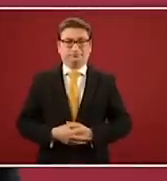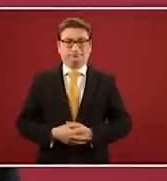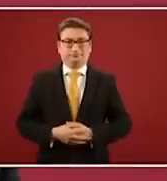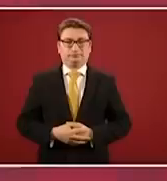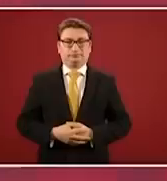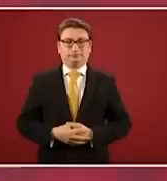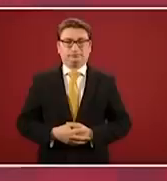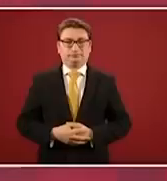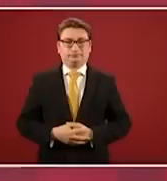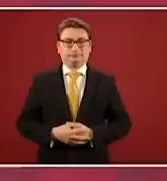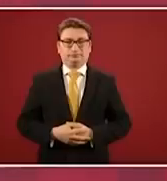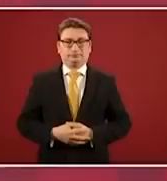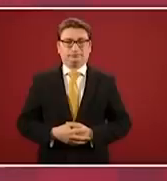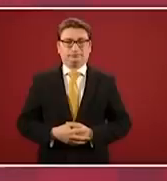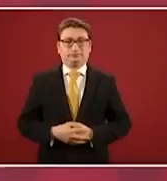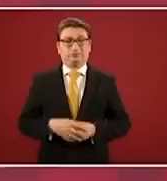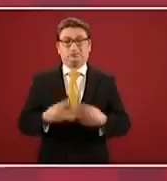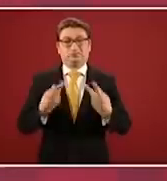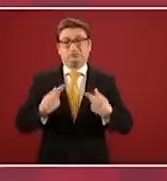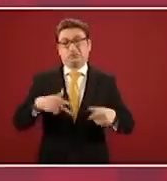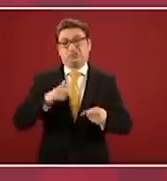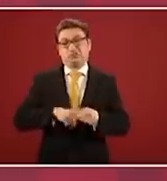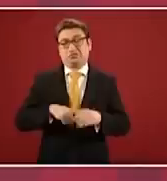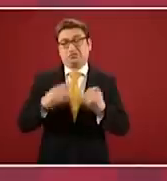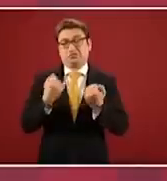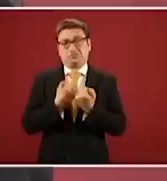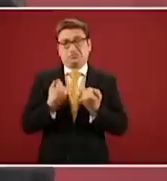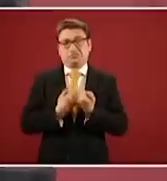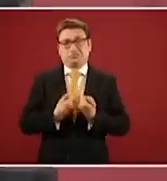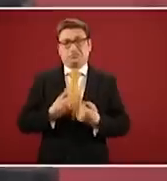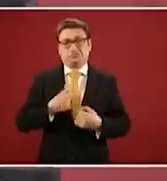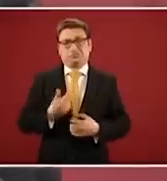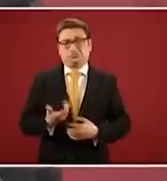En lo personal, lo mismo.